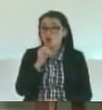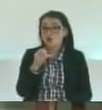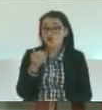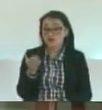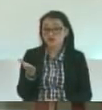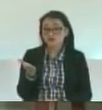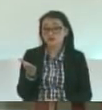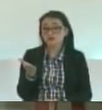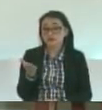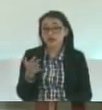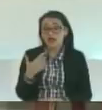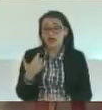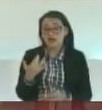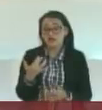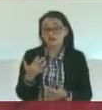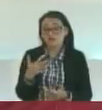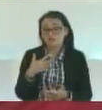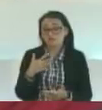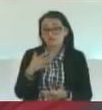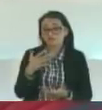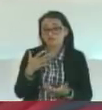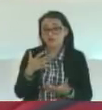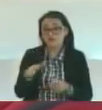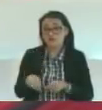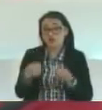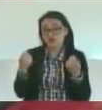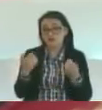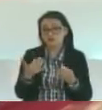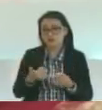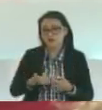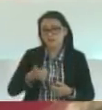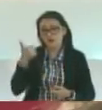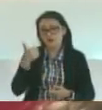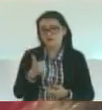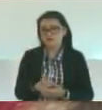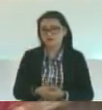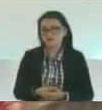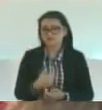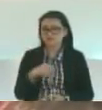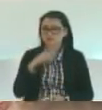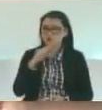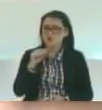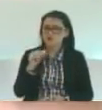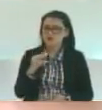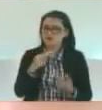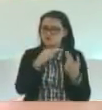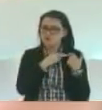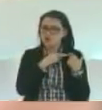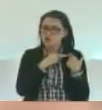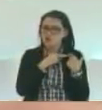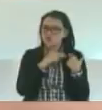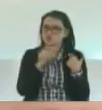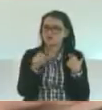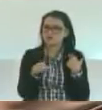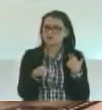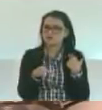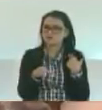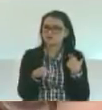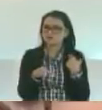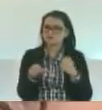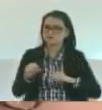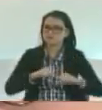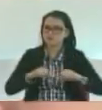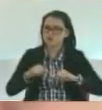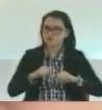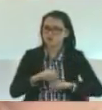a la violencia, al delito. Estaba hablando ahorita con el jefe de la REDI, precisamente de las acciones,